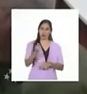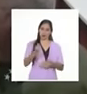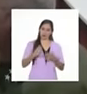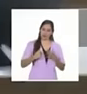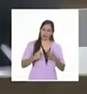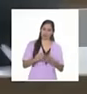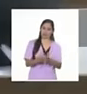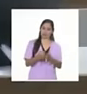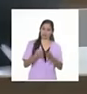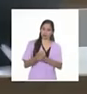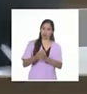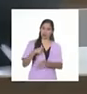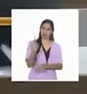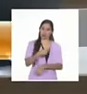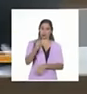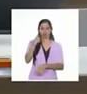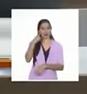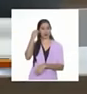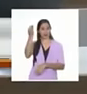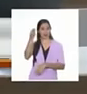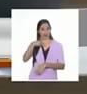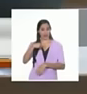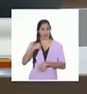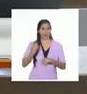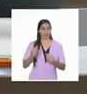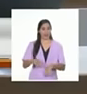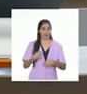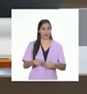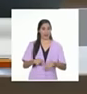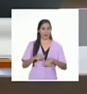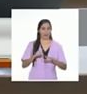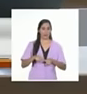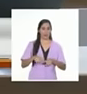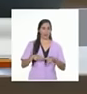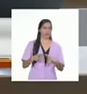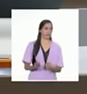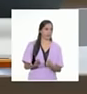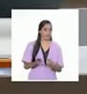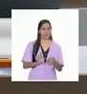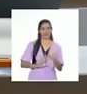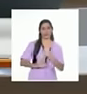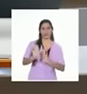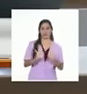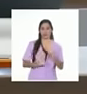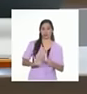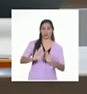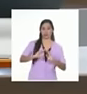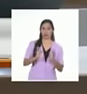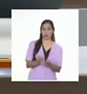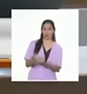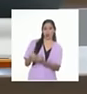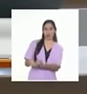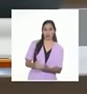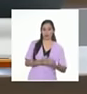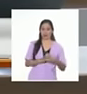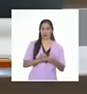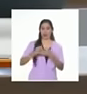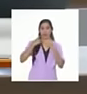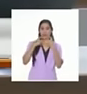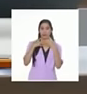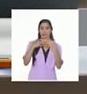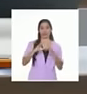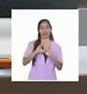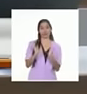convencido de Por qué debemos defender estas medidas económicas porque las van tenemos que apar aunque son complejas todas